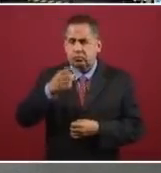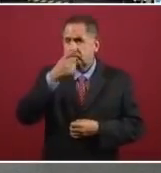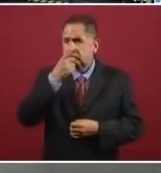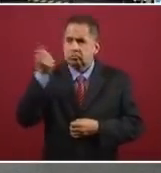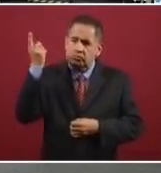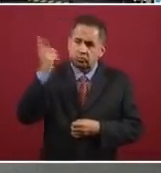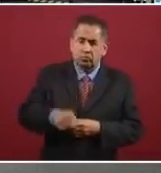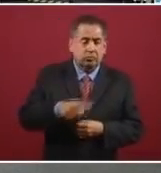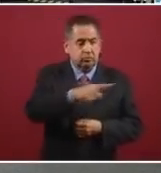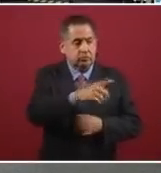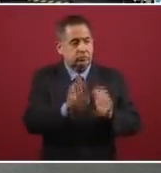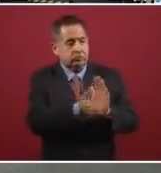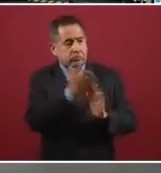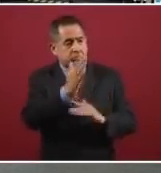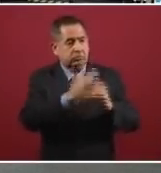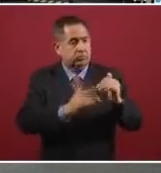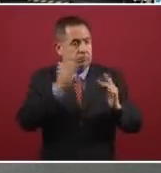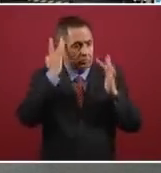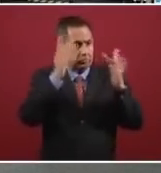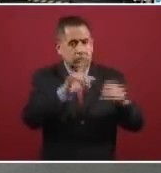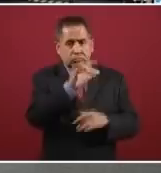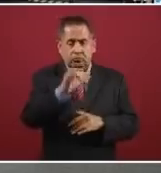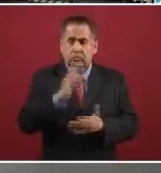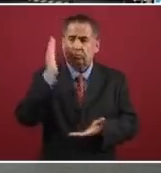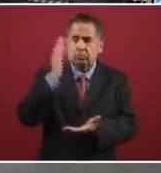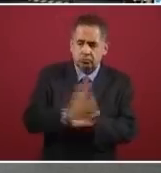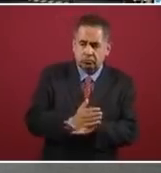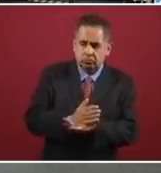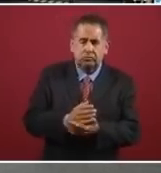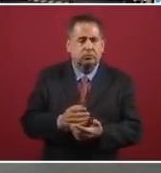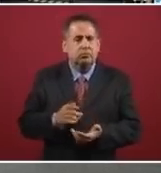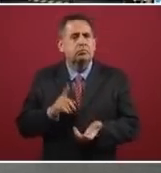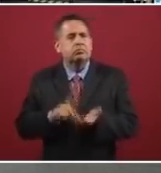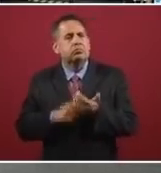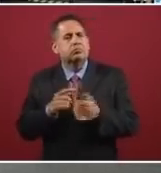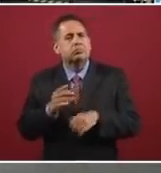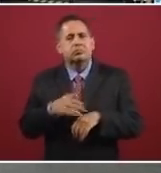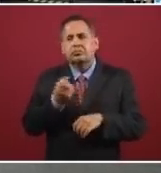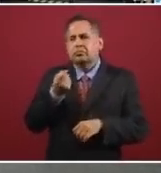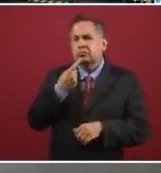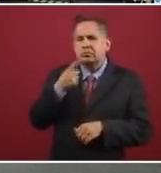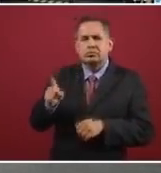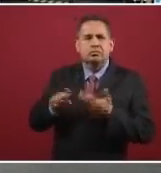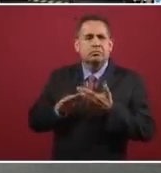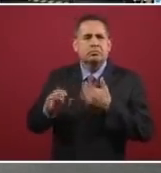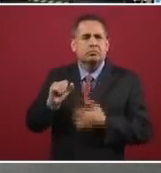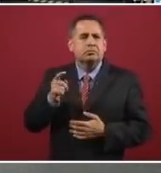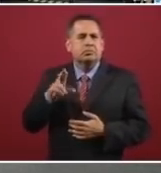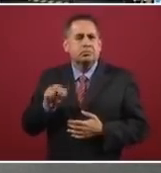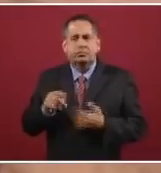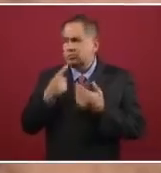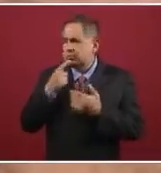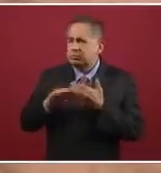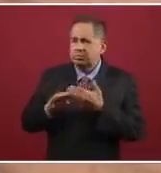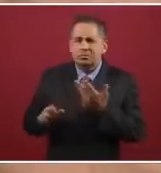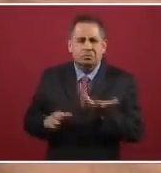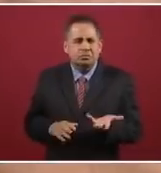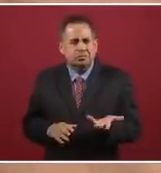la construcción del aeropuerto en Santa Lucía. Ya van varios amparos que se interponen por esta situación.